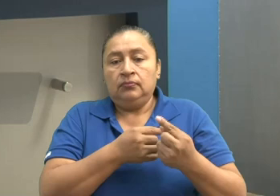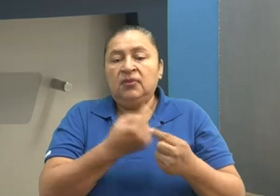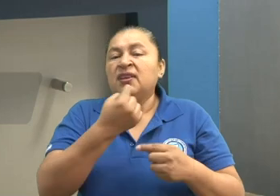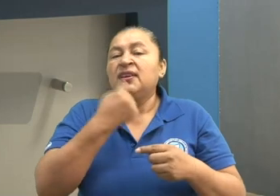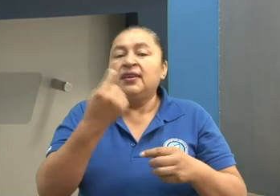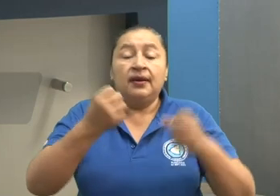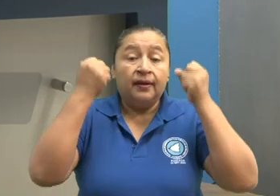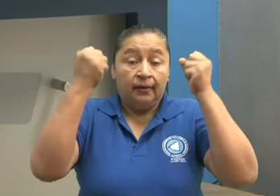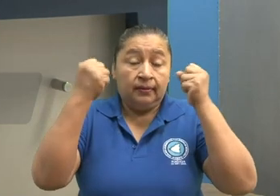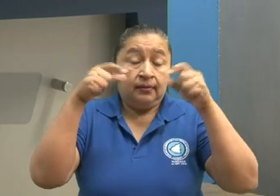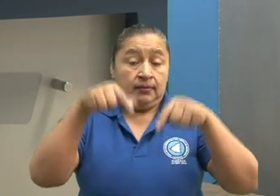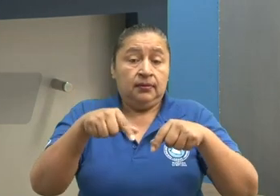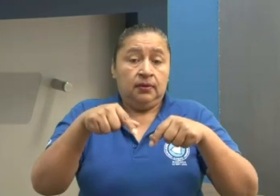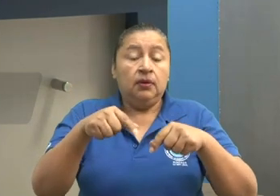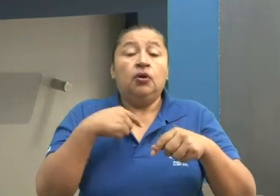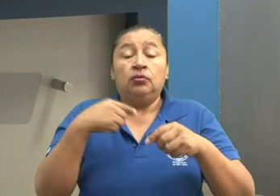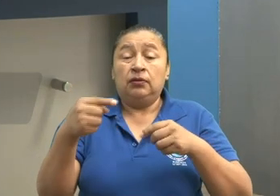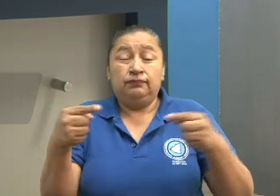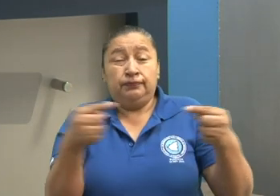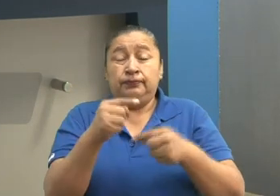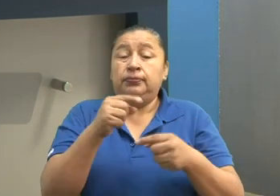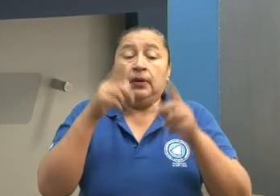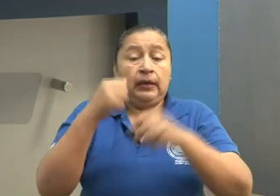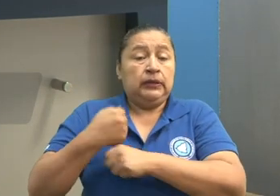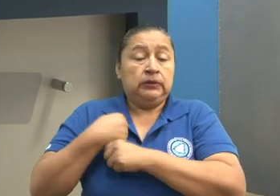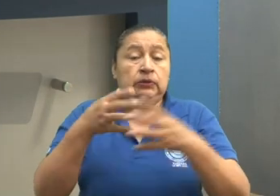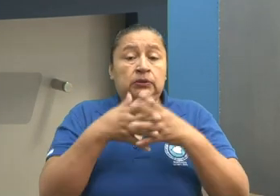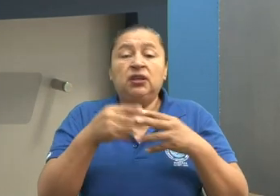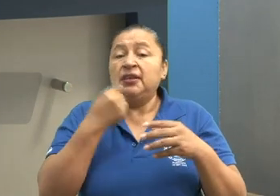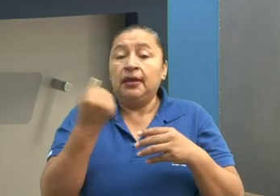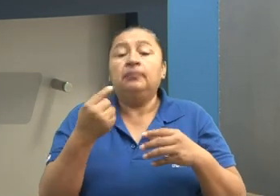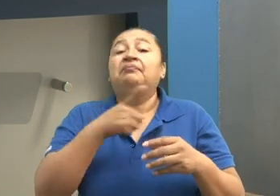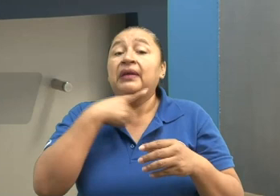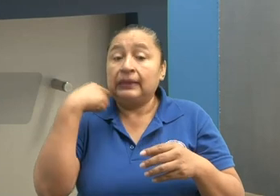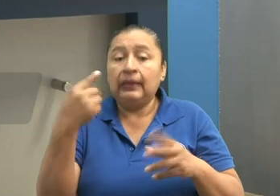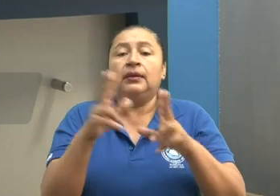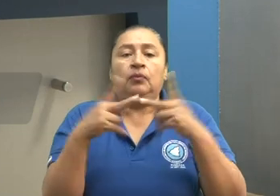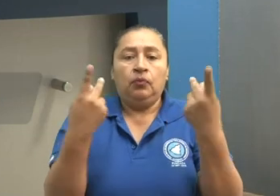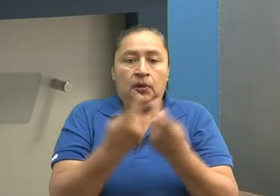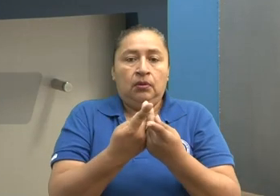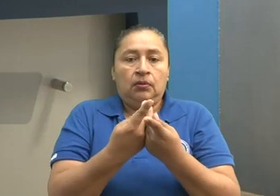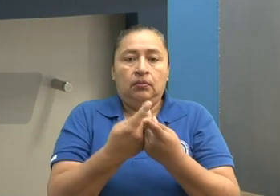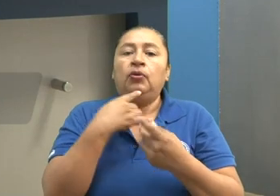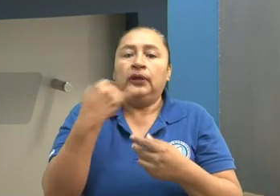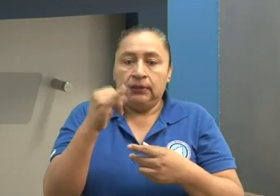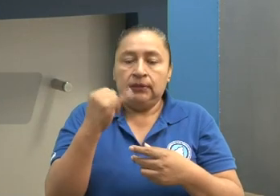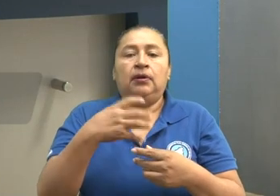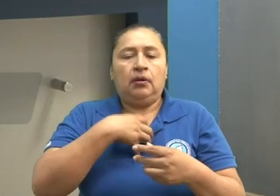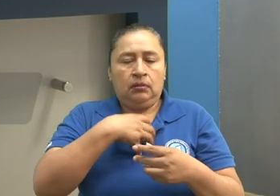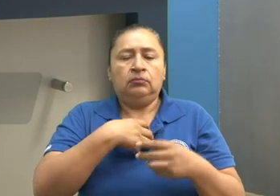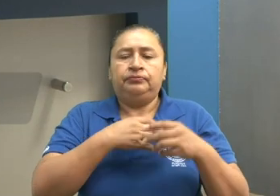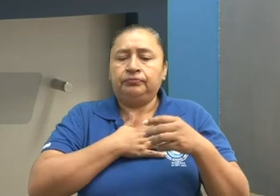esa victoria realmente contra los filibusteros fue el pueblo, porque realmente hubo una conducción patriótica